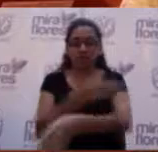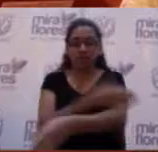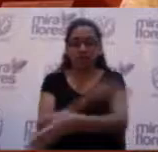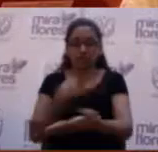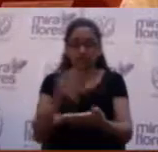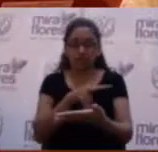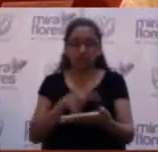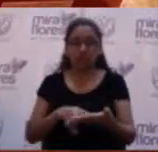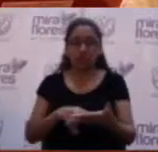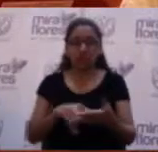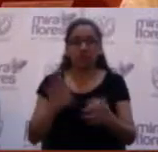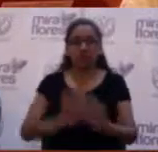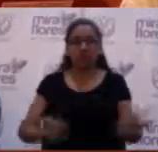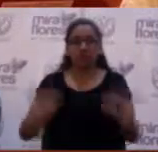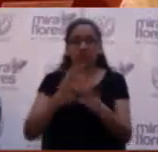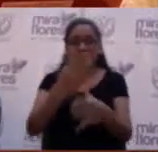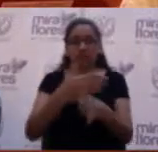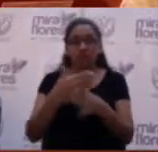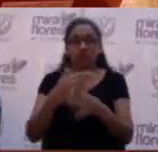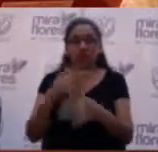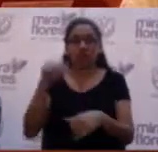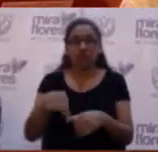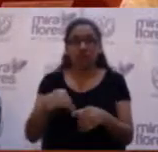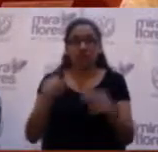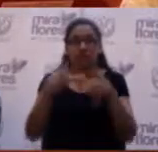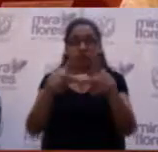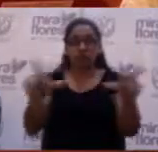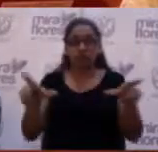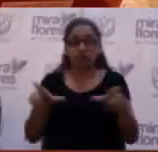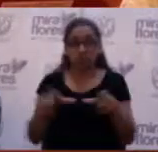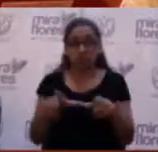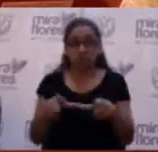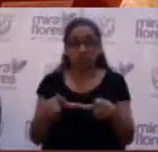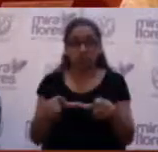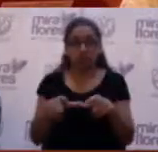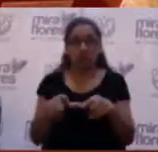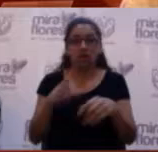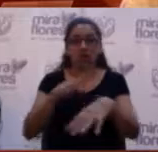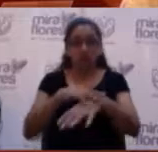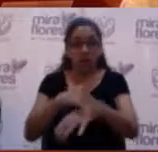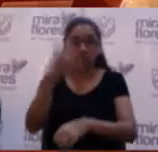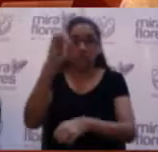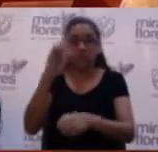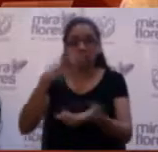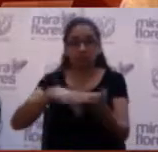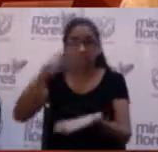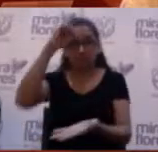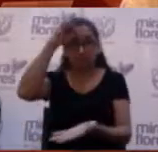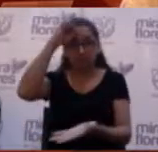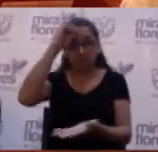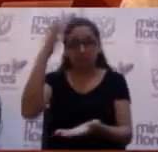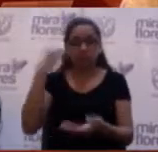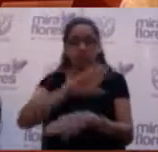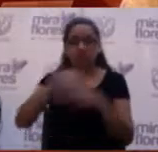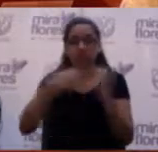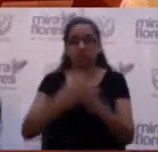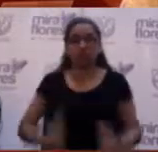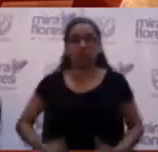es la participación en este seminario de ciudades educadoras o de aprendizaje para toda la vida,